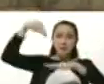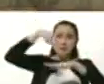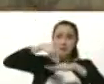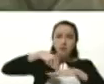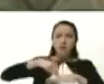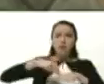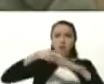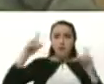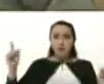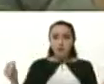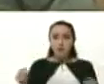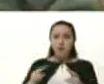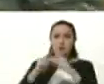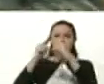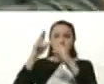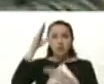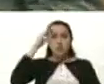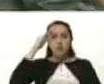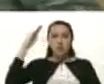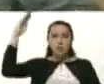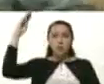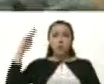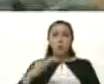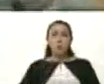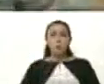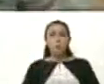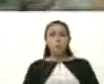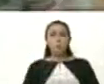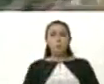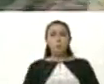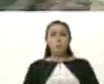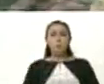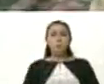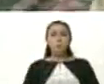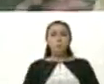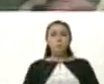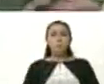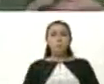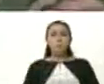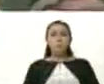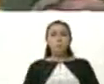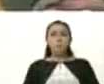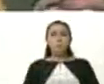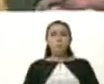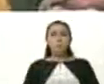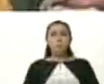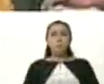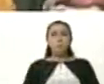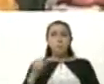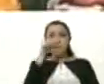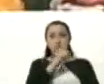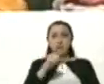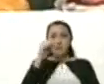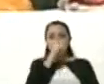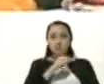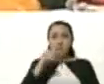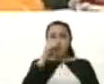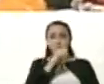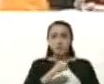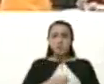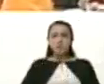donde está Dios. Tres franjas tiene mi